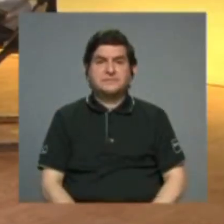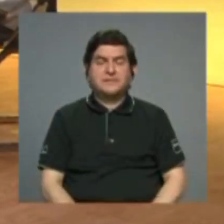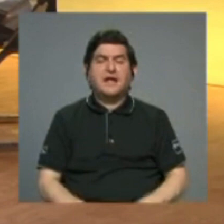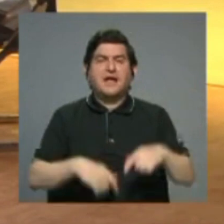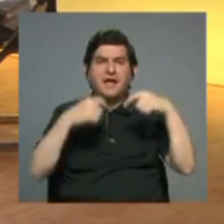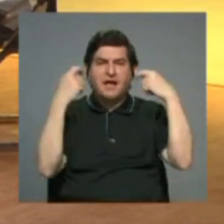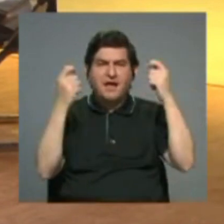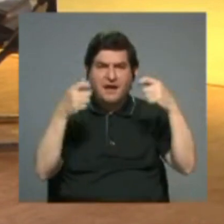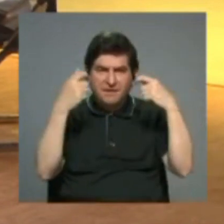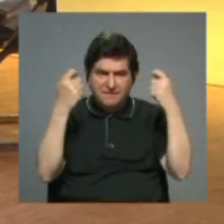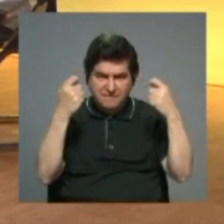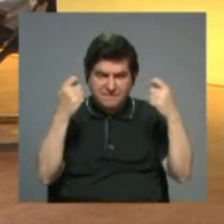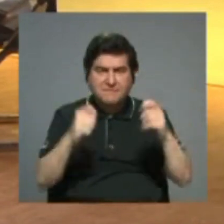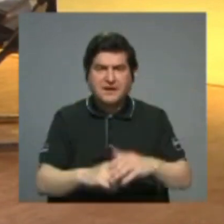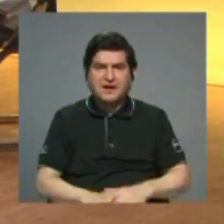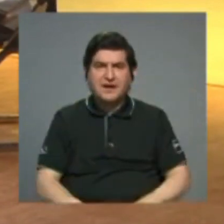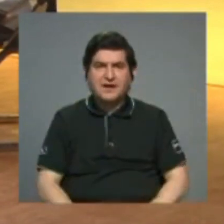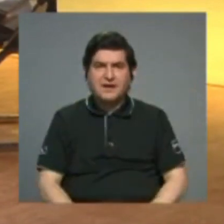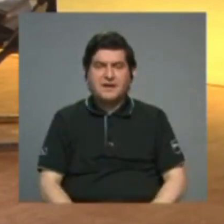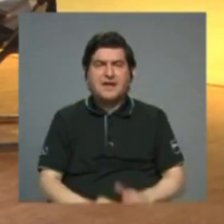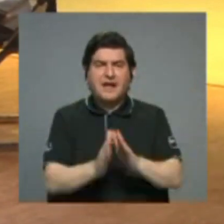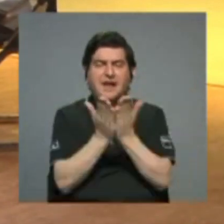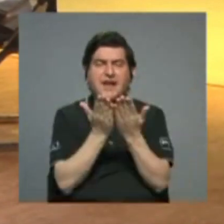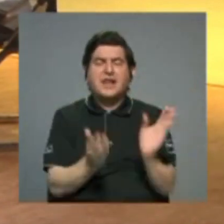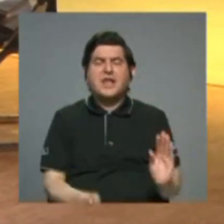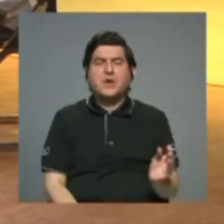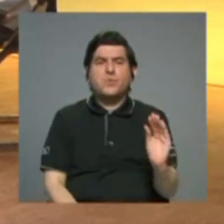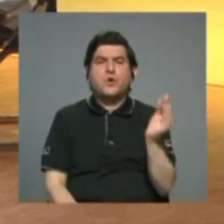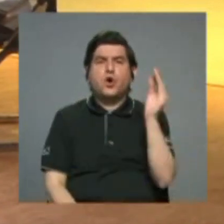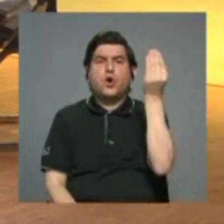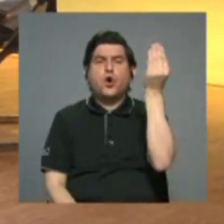feria de libro joven,